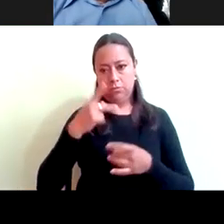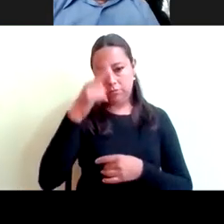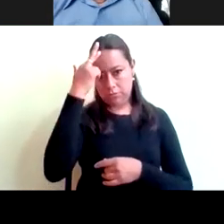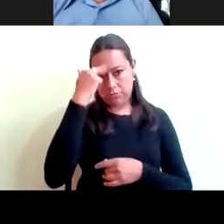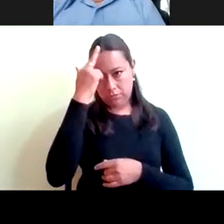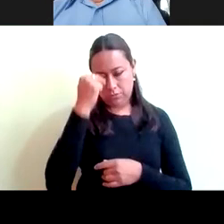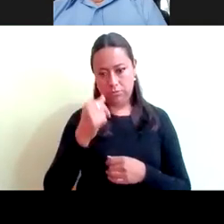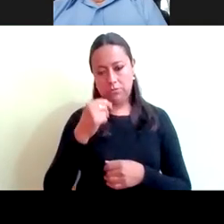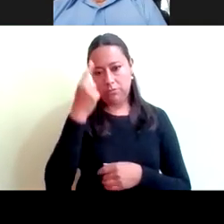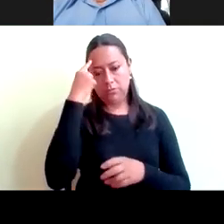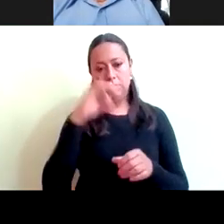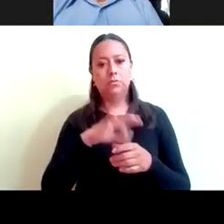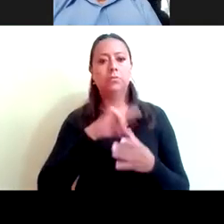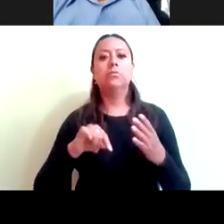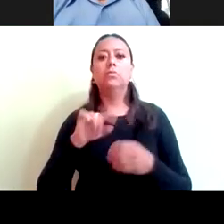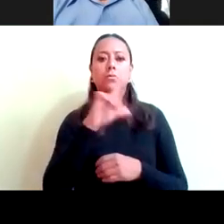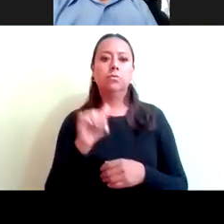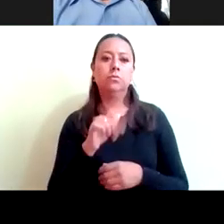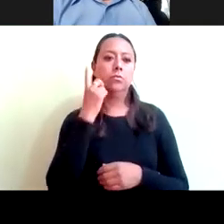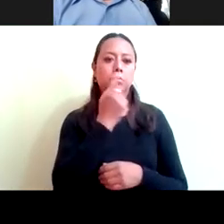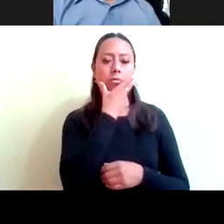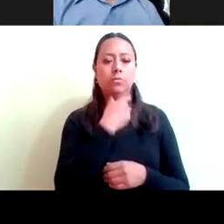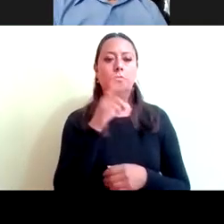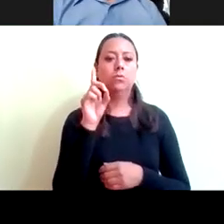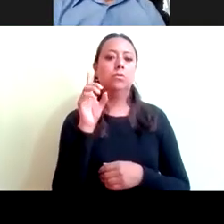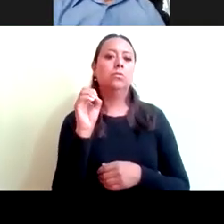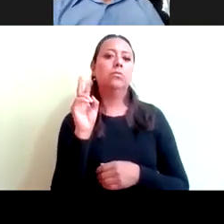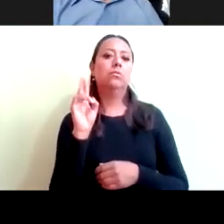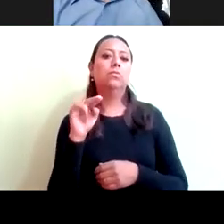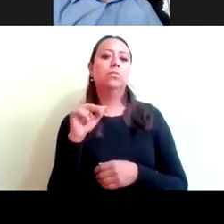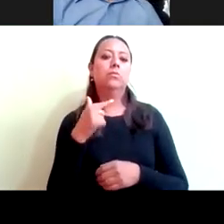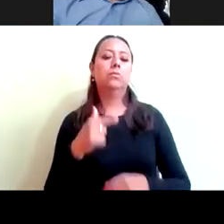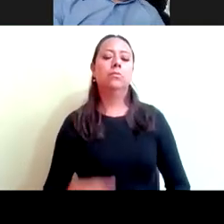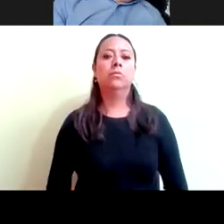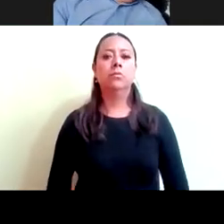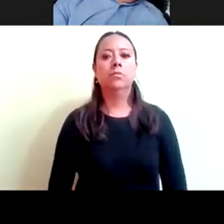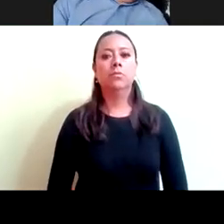Dorin. Claro. Gracias. Que sí. Adelante, diputado Dorin.